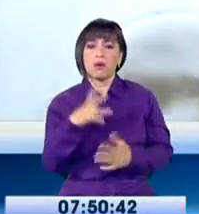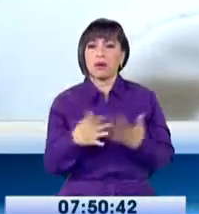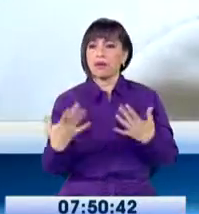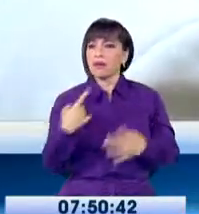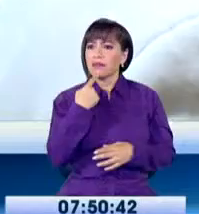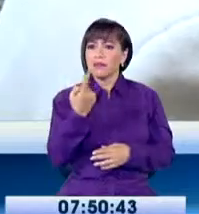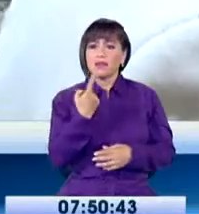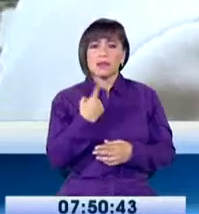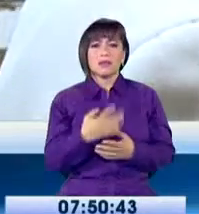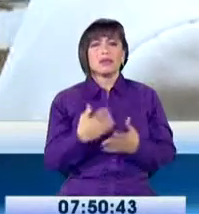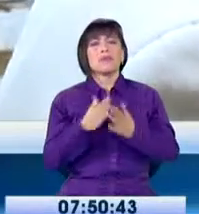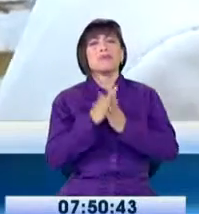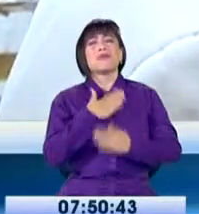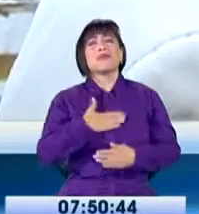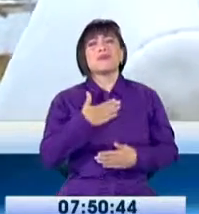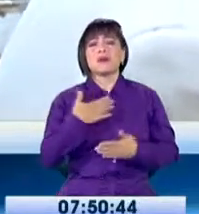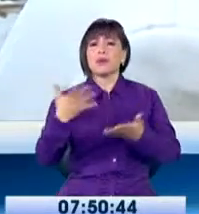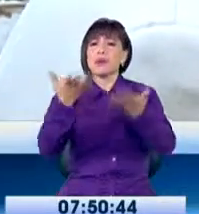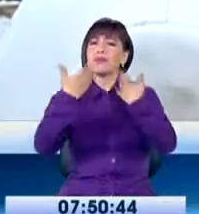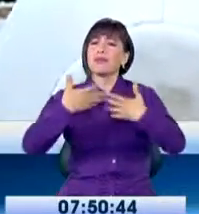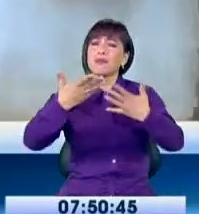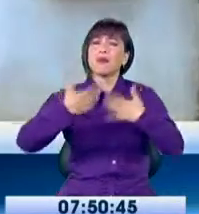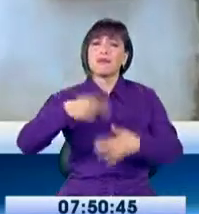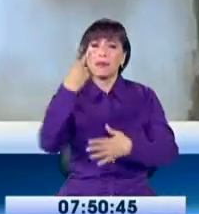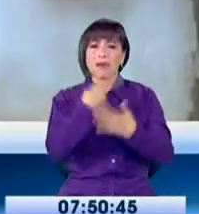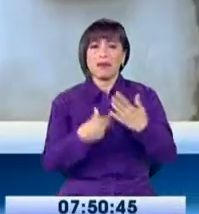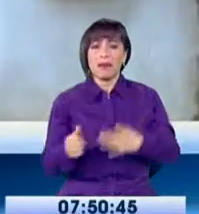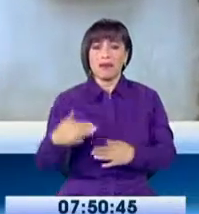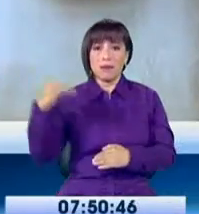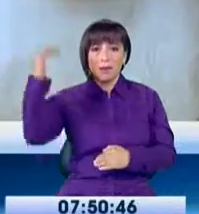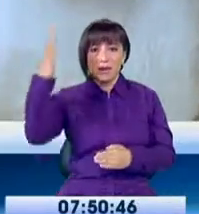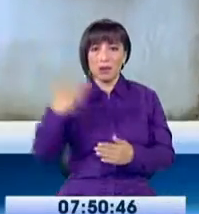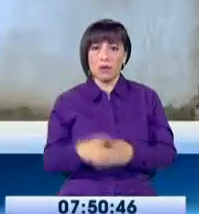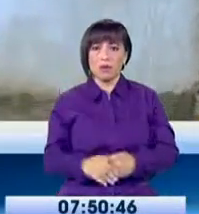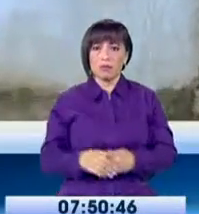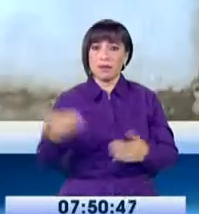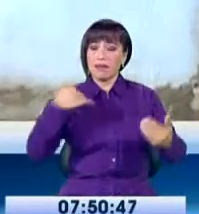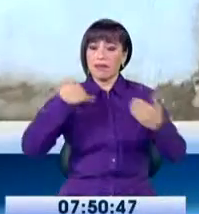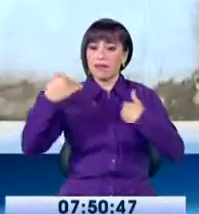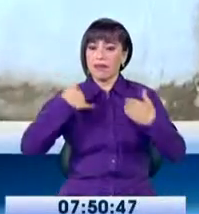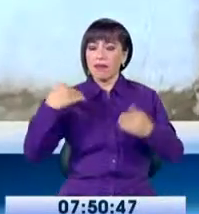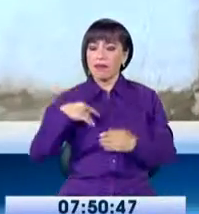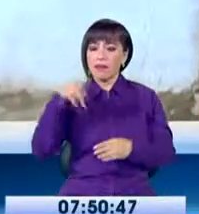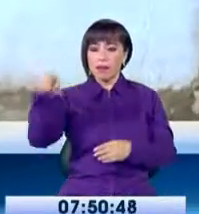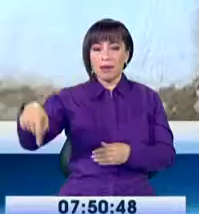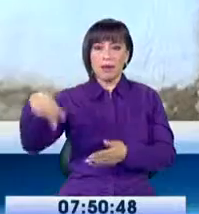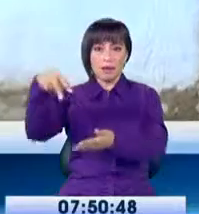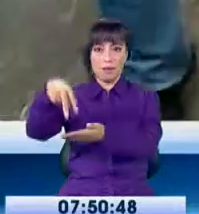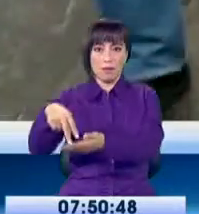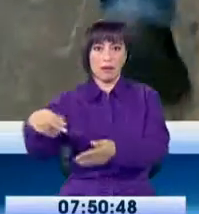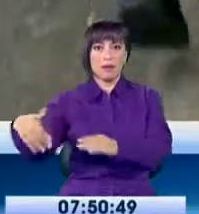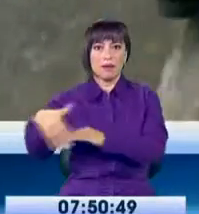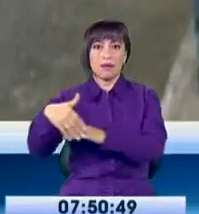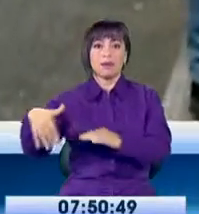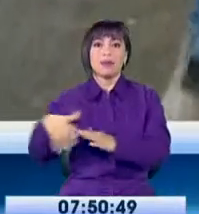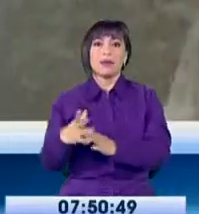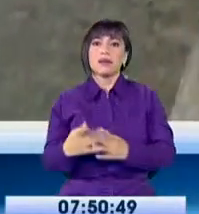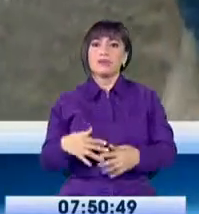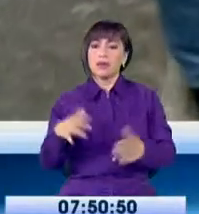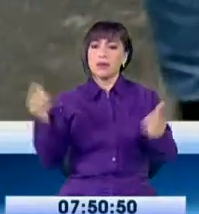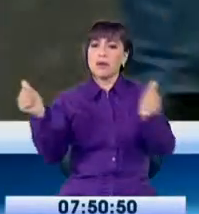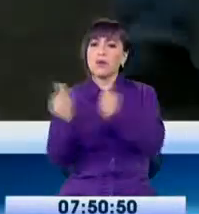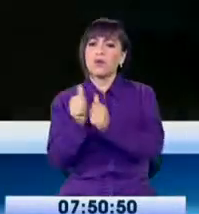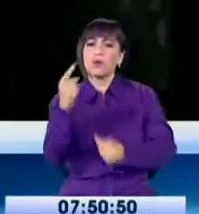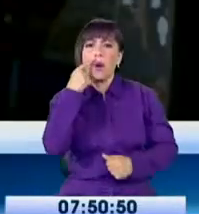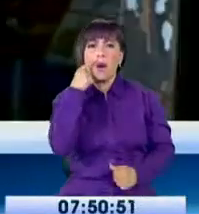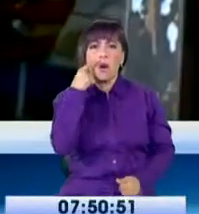único que quiere es que le devuelvan a la mayor de sus 4 hijos. En la tienda de la parada se confirmó que los pequeños estuvieron acompañados de un